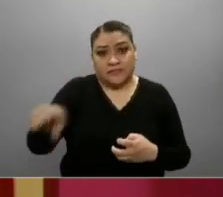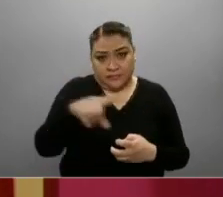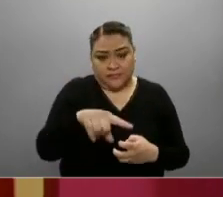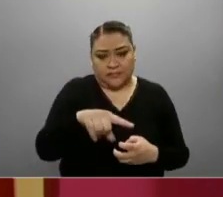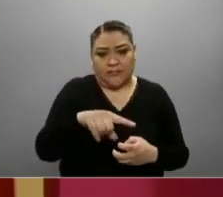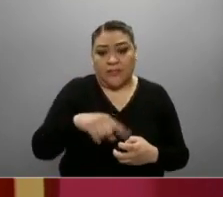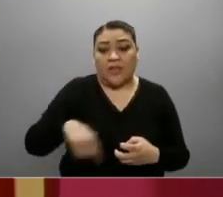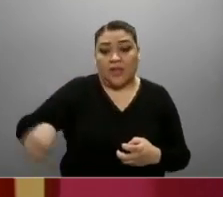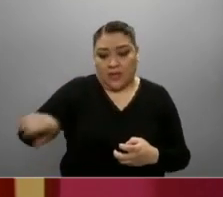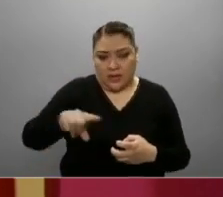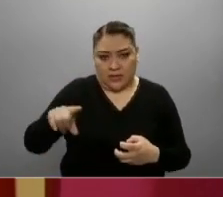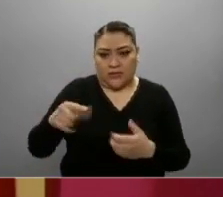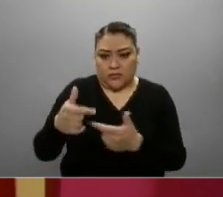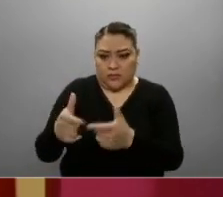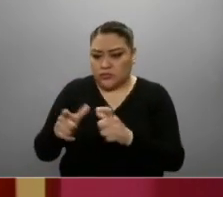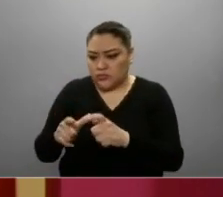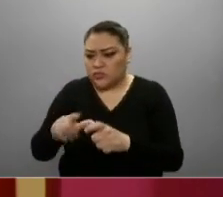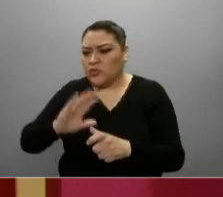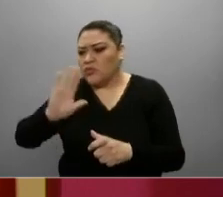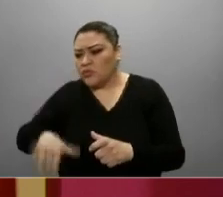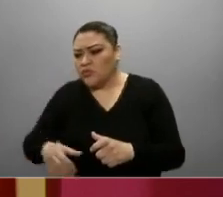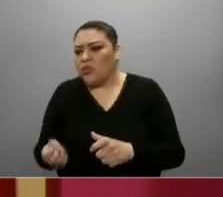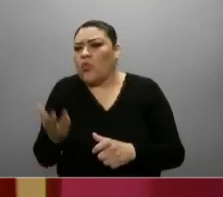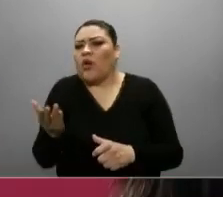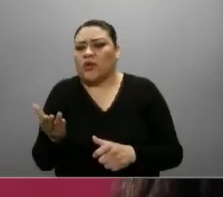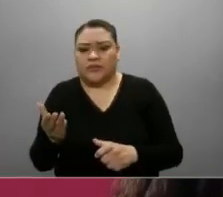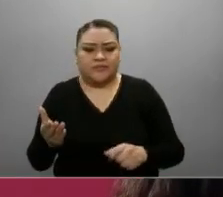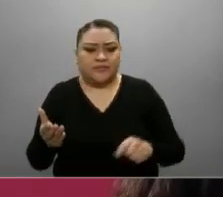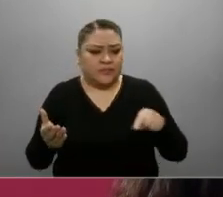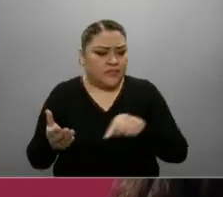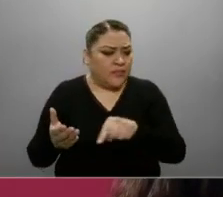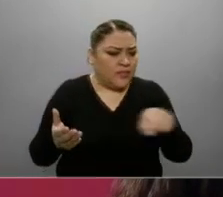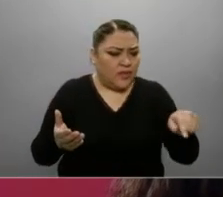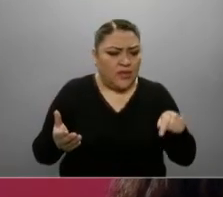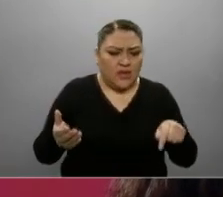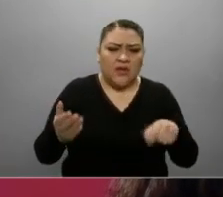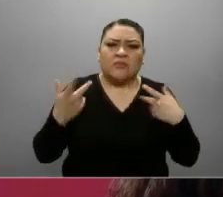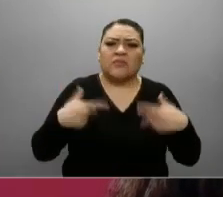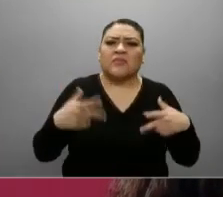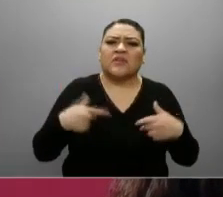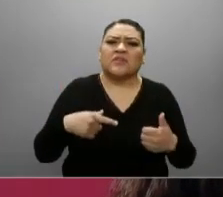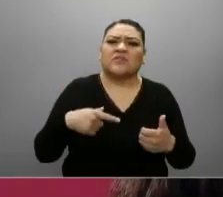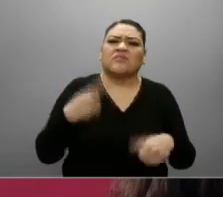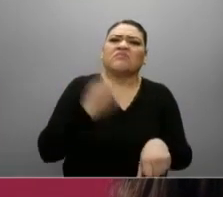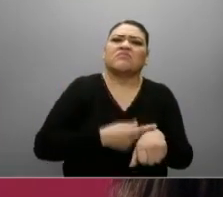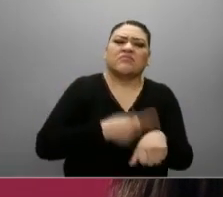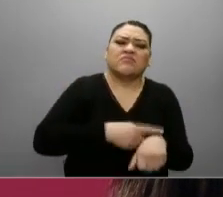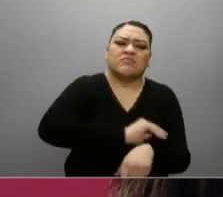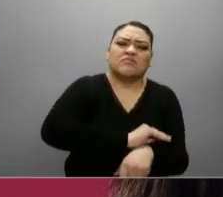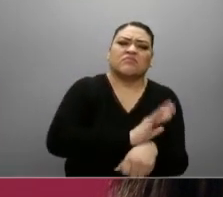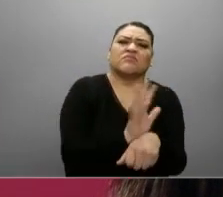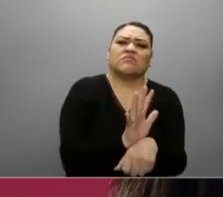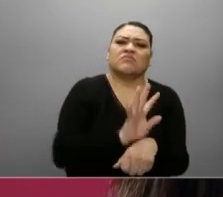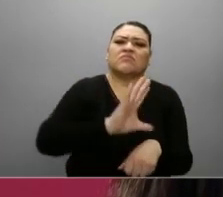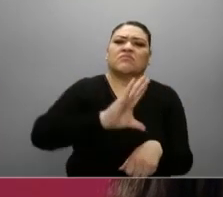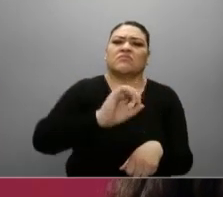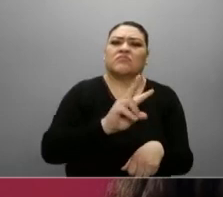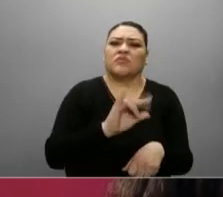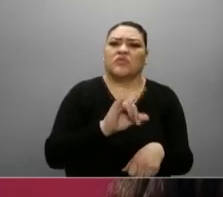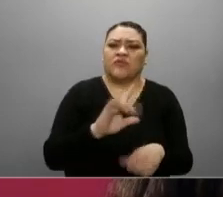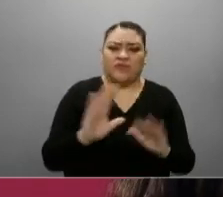sobre o con respecto a, en comparación con las personas que se encontraban enfermas de COVID, y en este caso